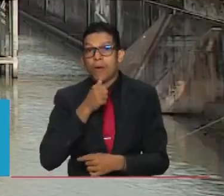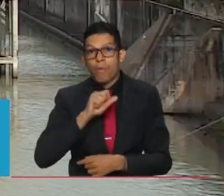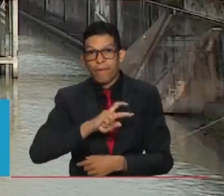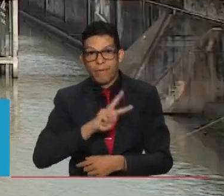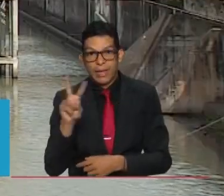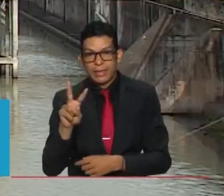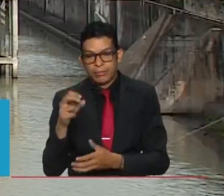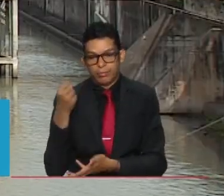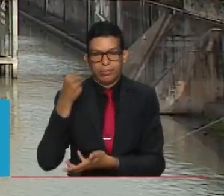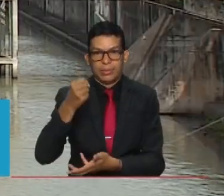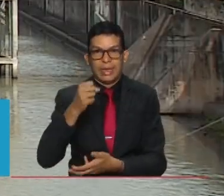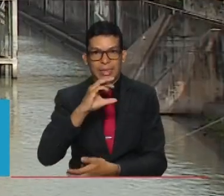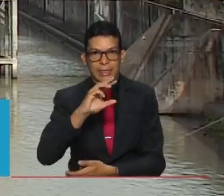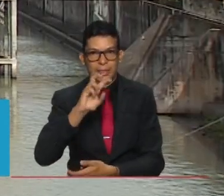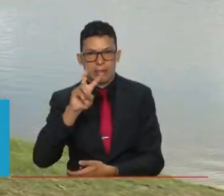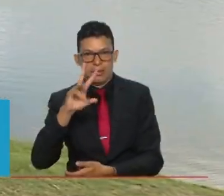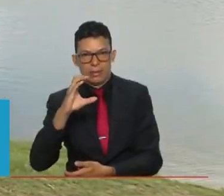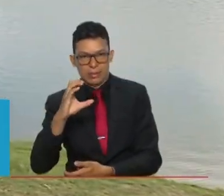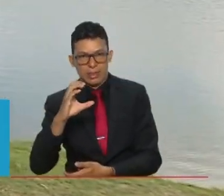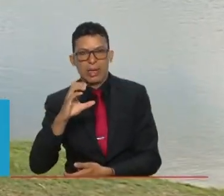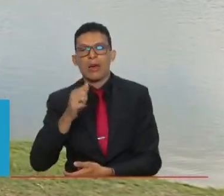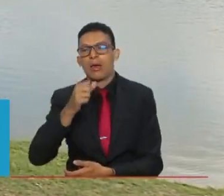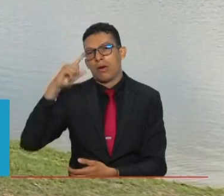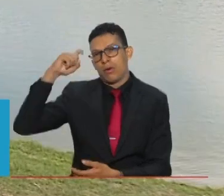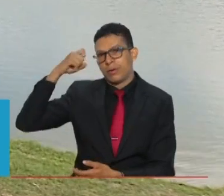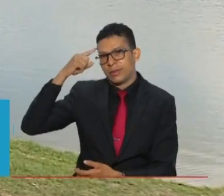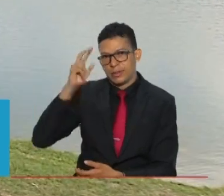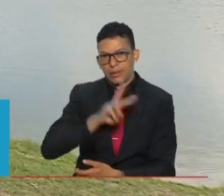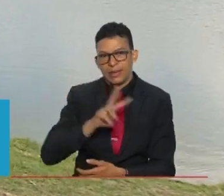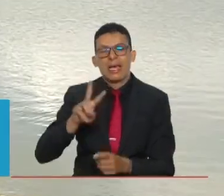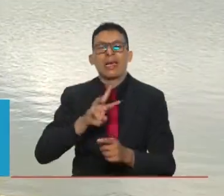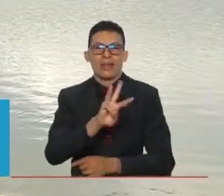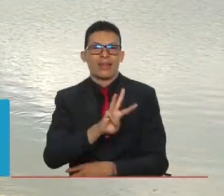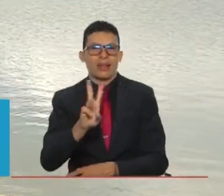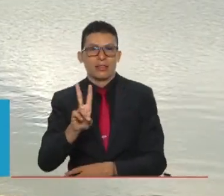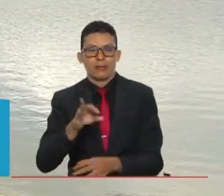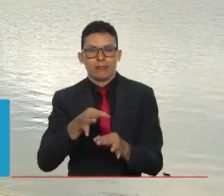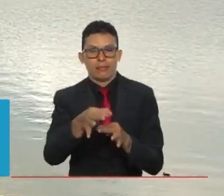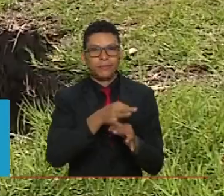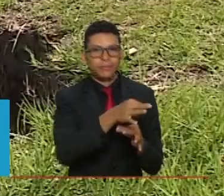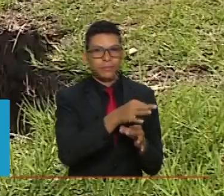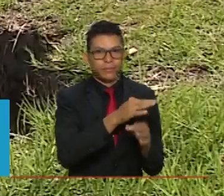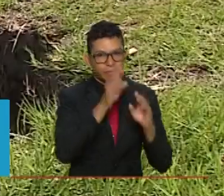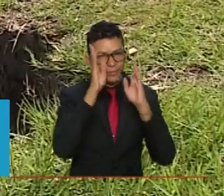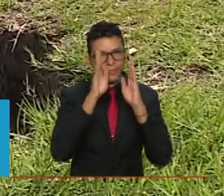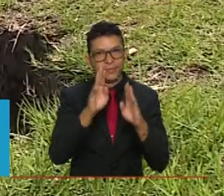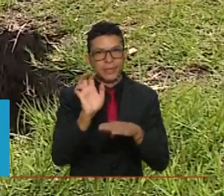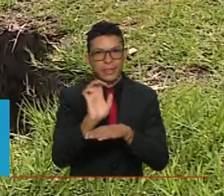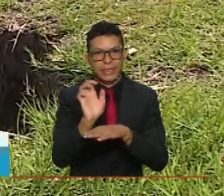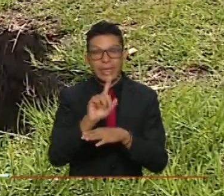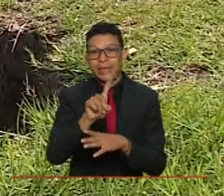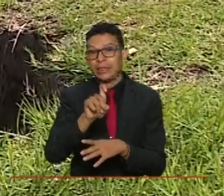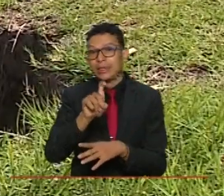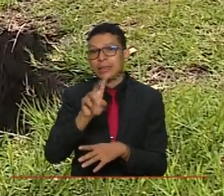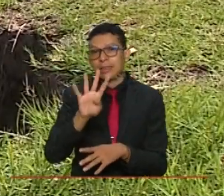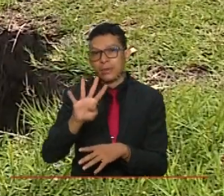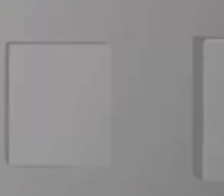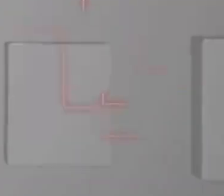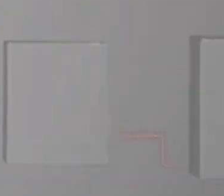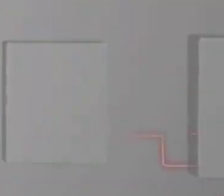CBC, la Gobernación del Valle y los 33 municipios atendidos por la entidad, que cumple ya 64 años de